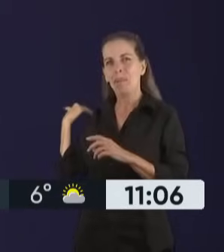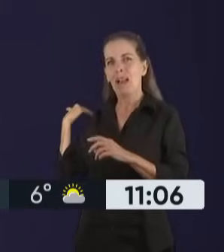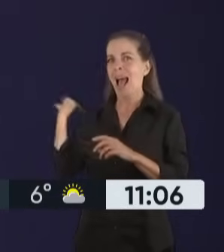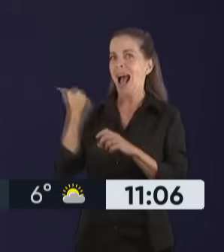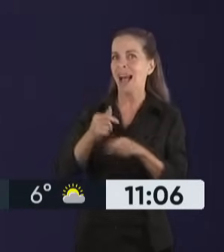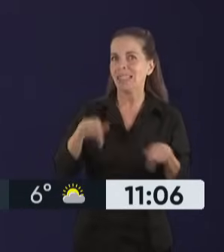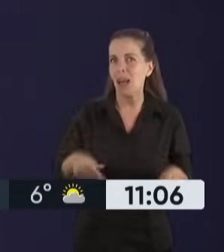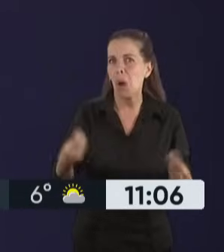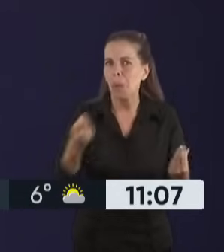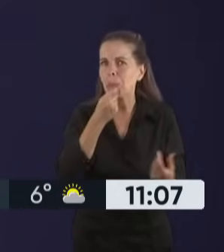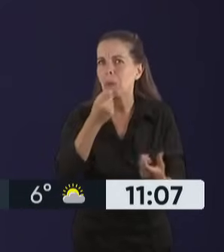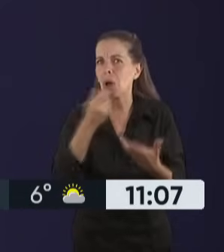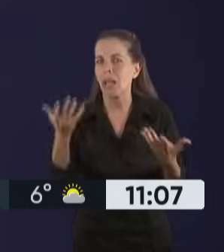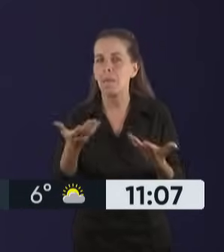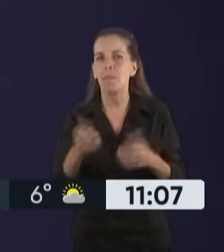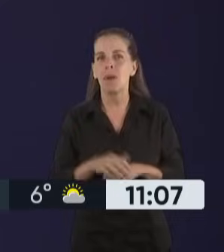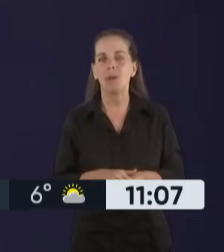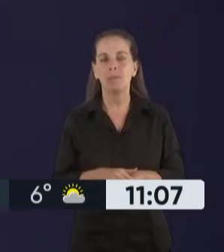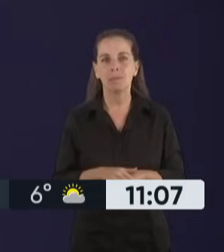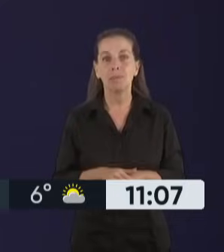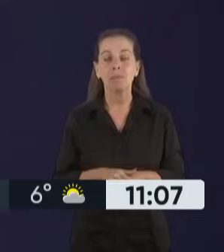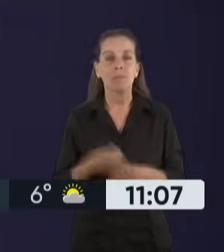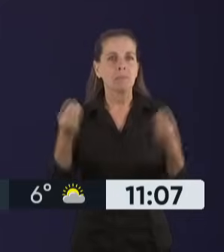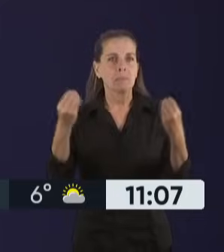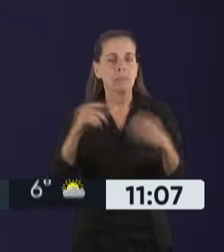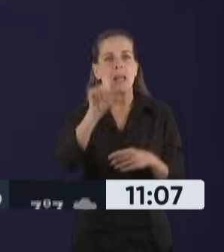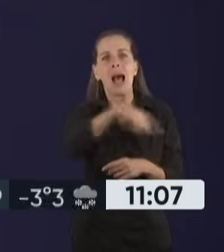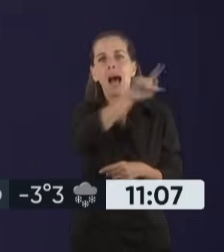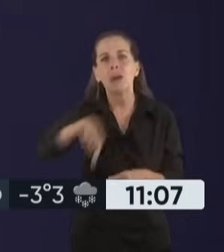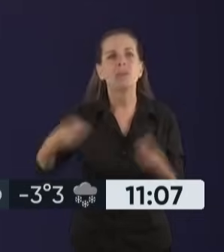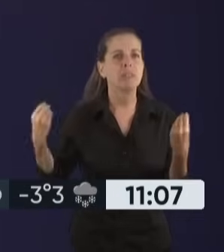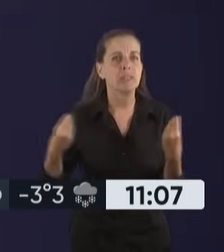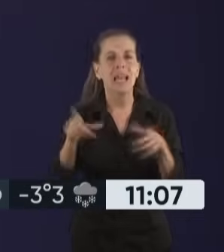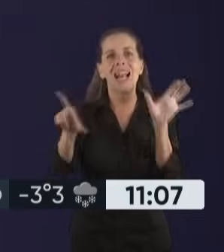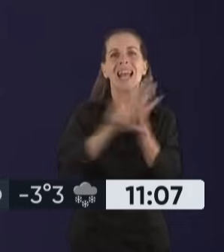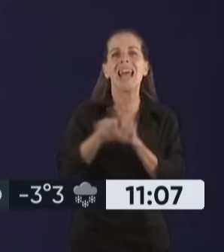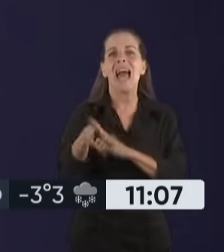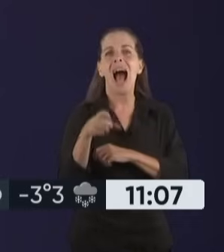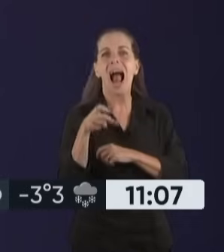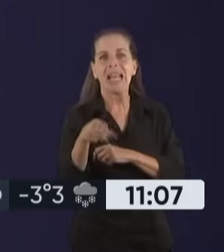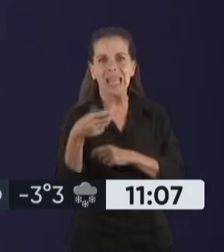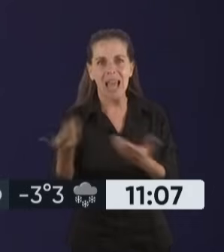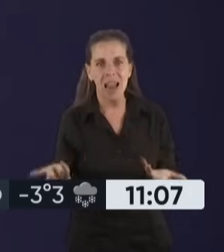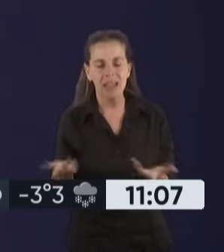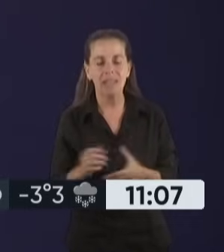por ejemplo, la derogación de la nefasta ley de alquileres